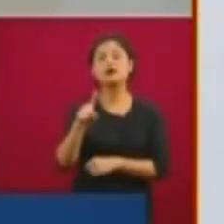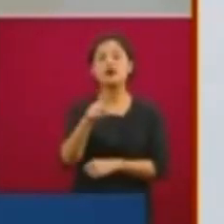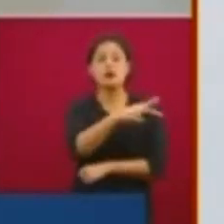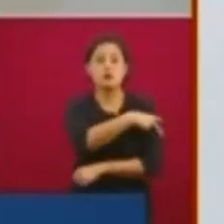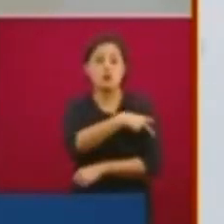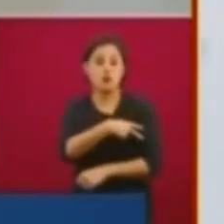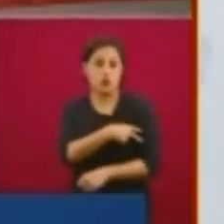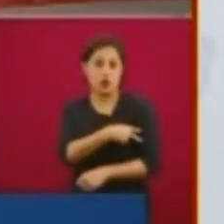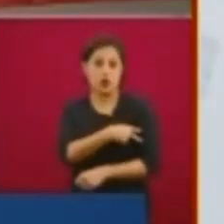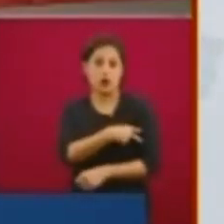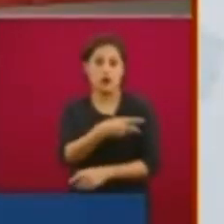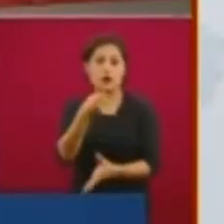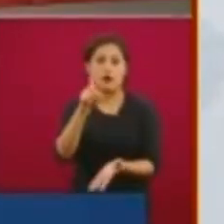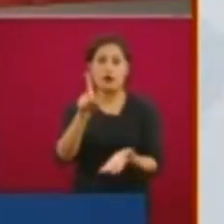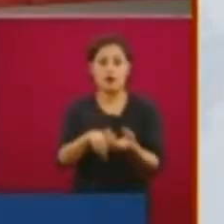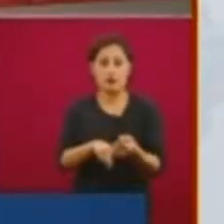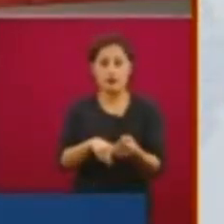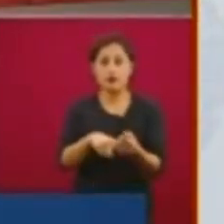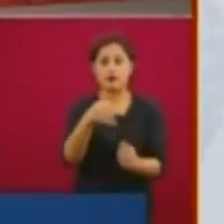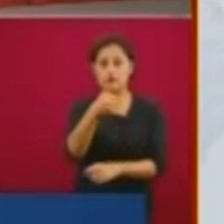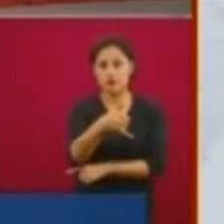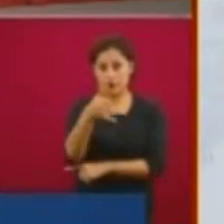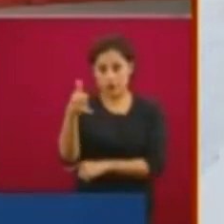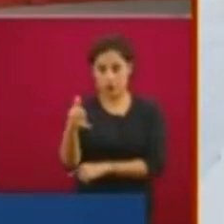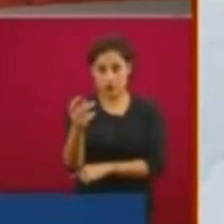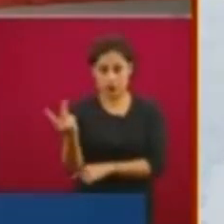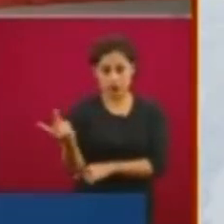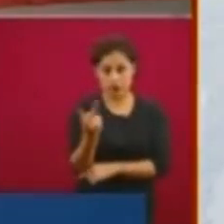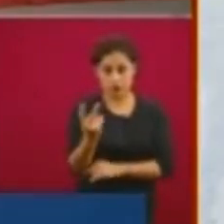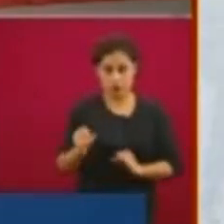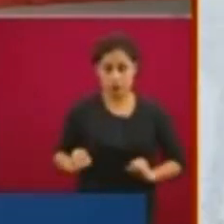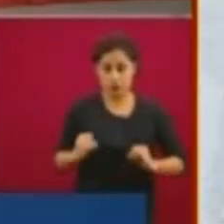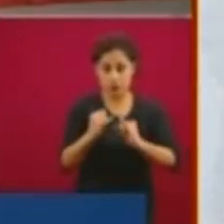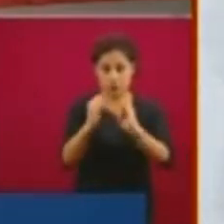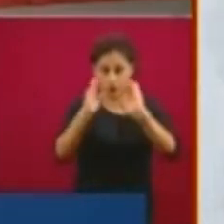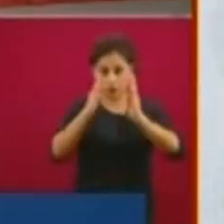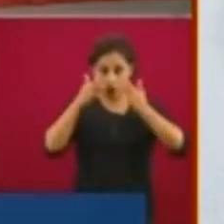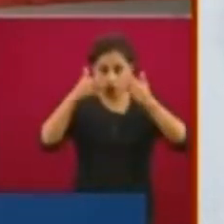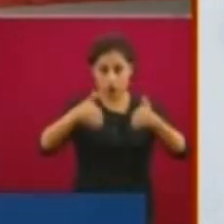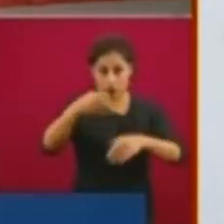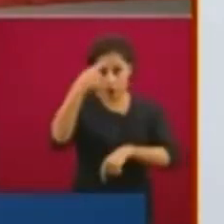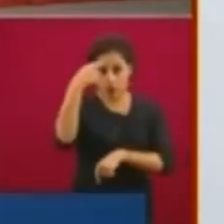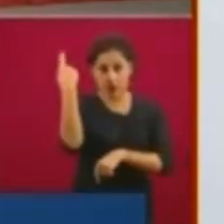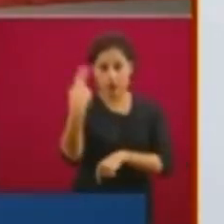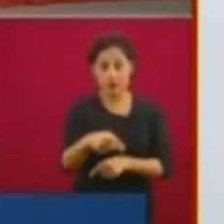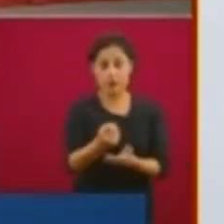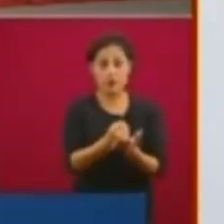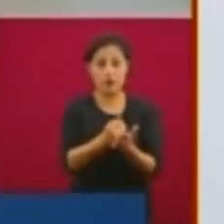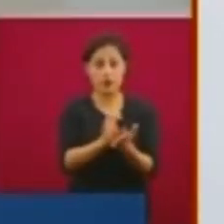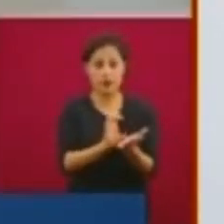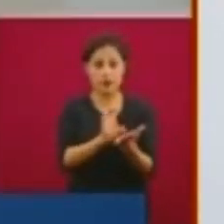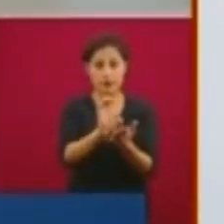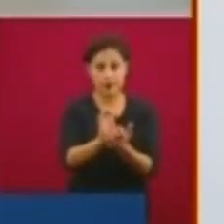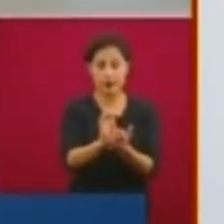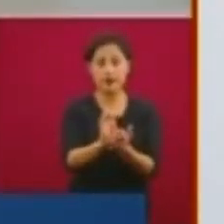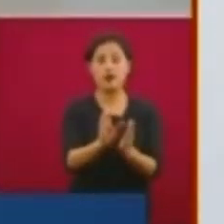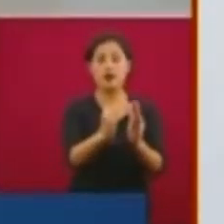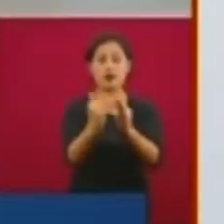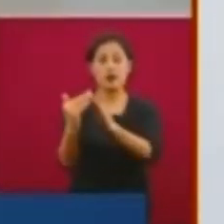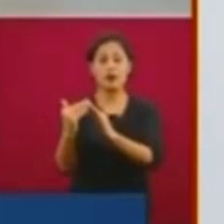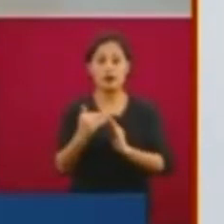obra pública, y otro, generar bienestar en esas colonias. ¿25 mil millones suplementarios a lo que ya tenía SEDATU?